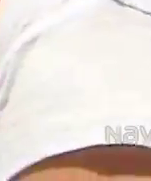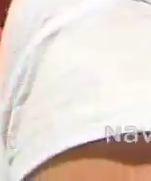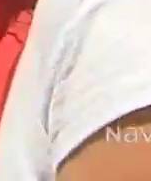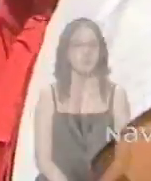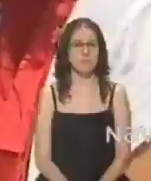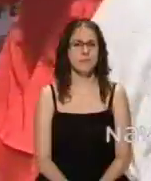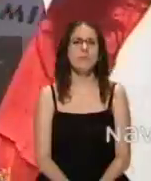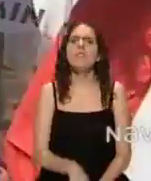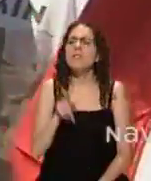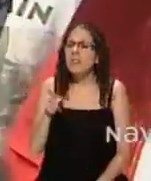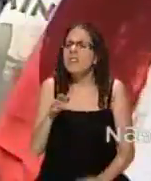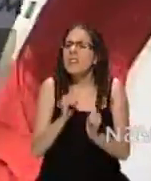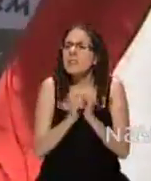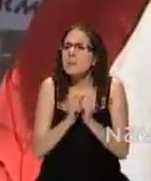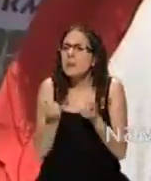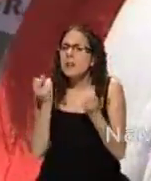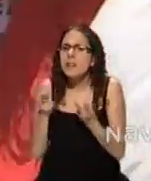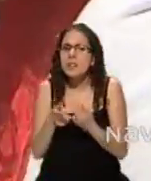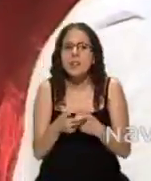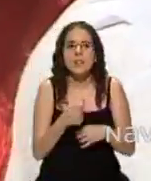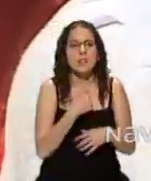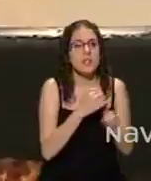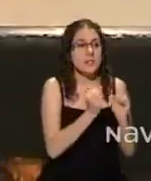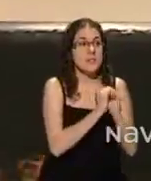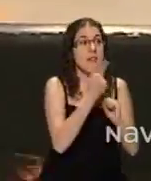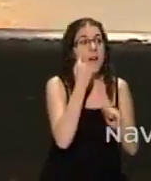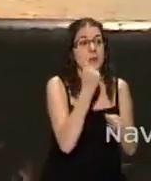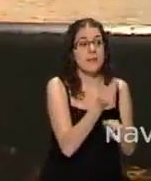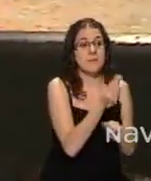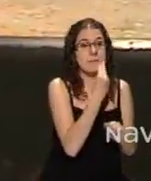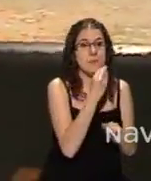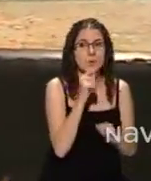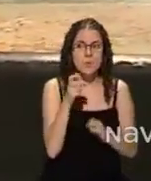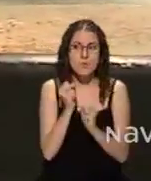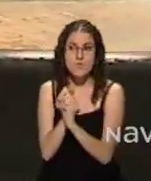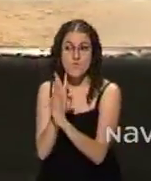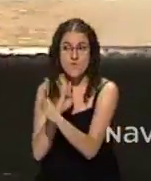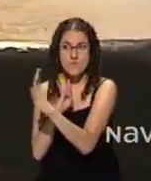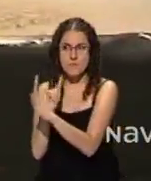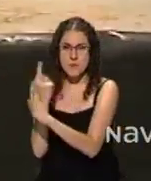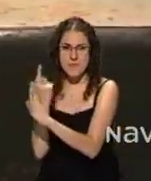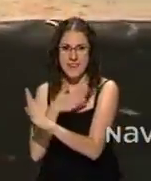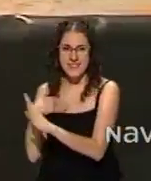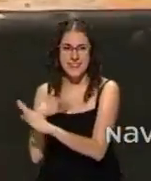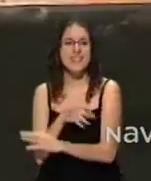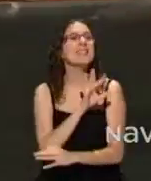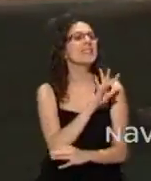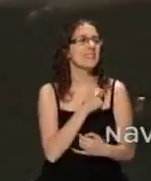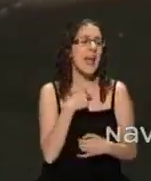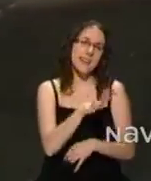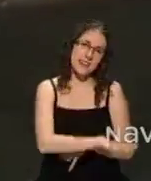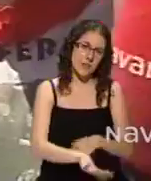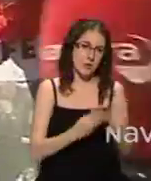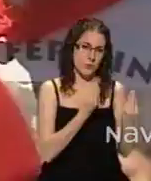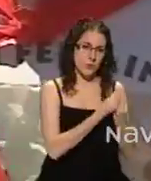¿Qué está usted esperando aquí? Yo me parece que la jamancia, hija mía. Está usted cogiendo cola para ser la primera. Claro, con los niños, con los niños. ¿De la